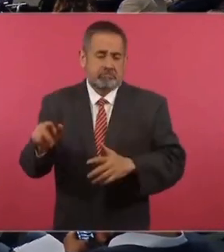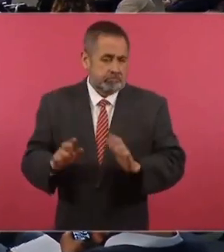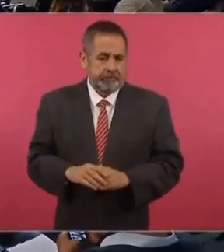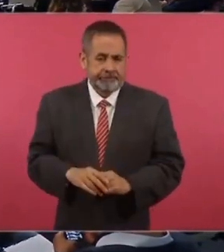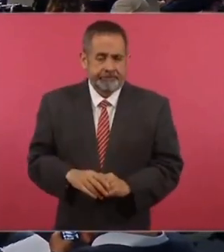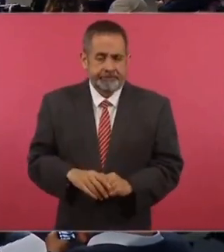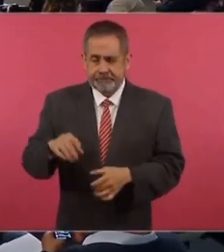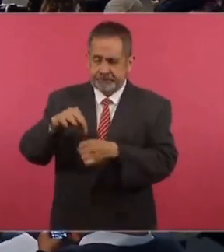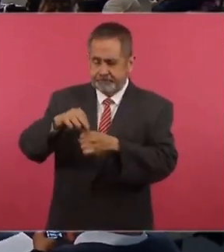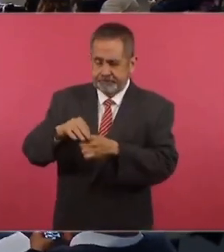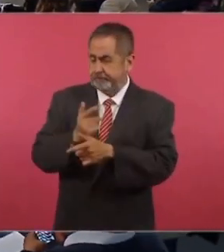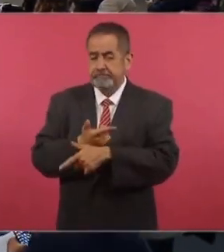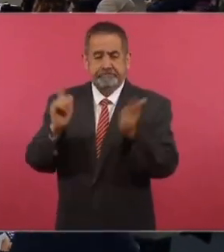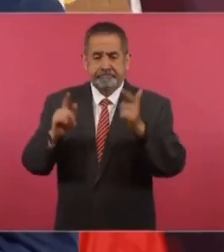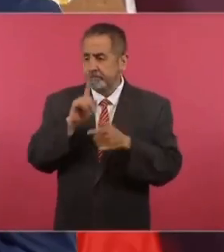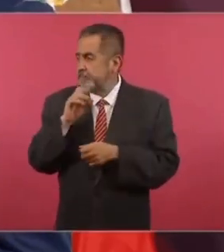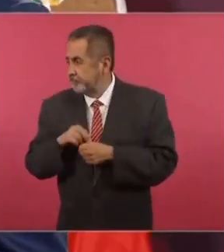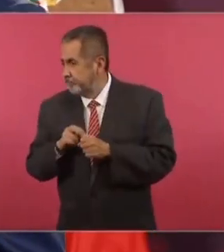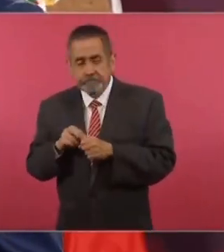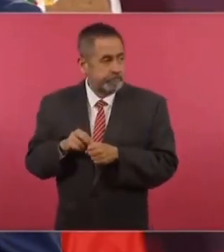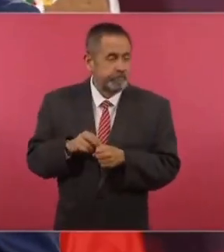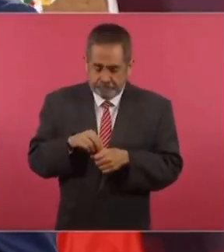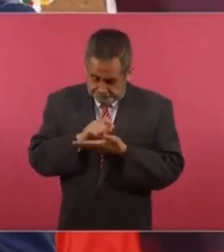Tu voto es libre, es secreto,